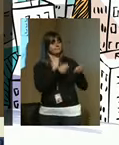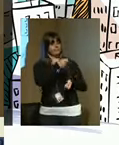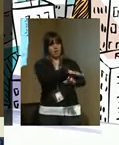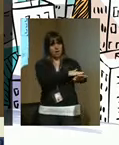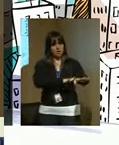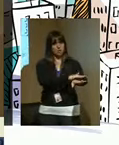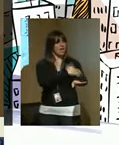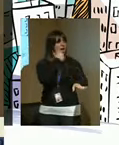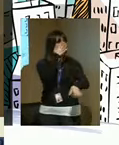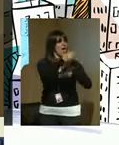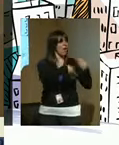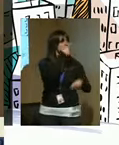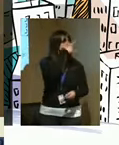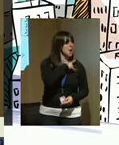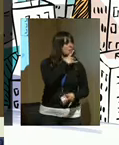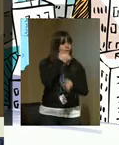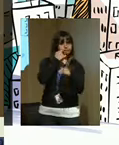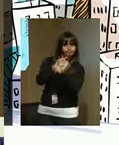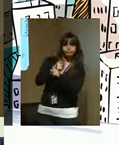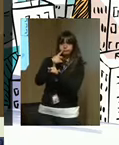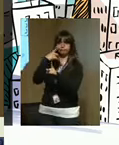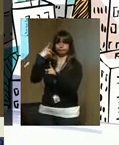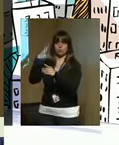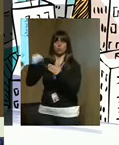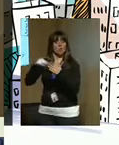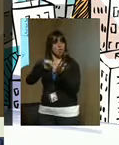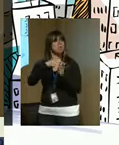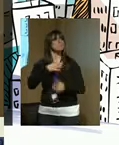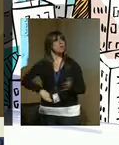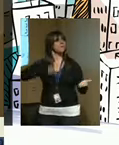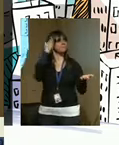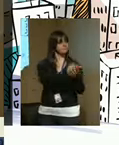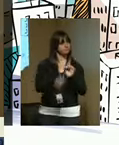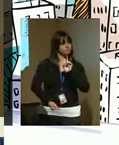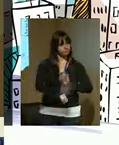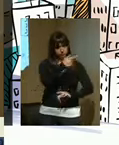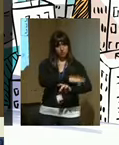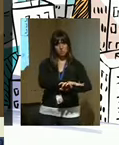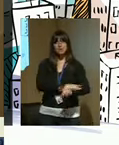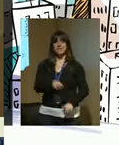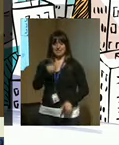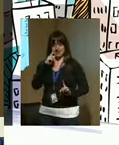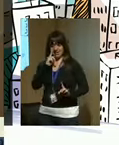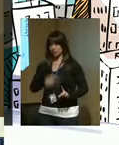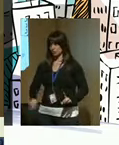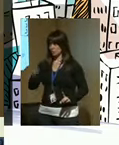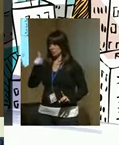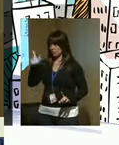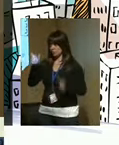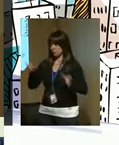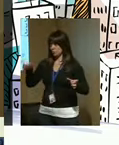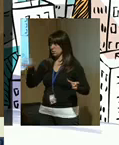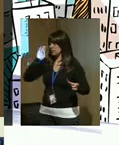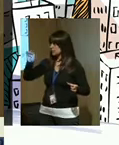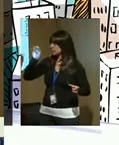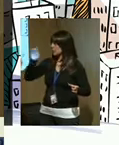lo que pueda hacer contra el usuario de la ciudad. Y en este caso los turistas y extranjeros que visitan nuestra ciudad, que tienen los